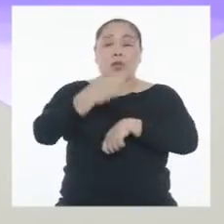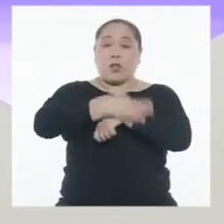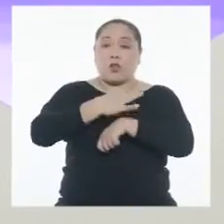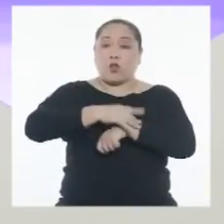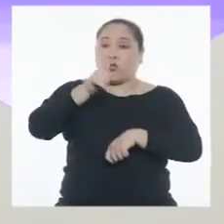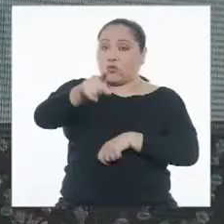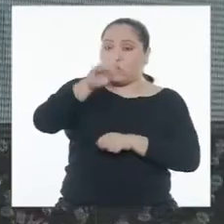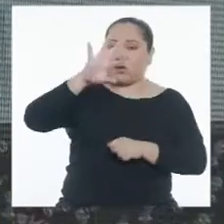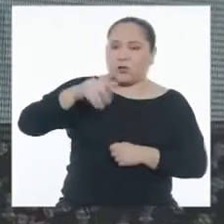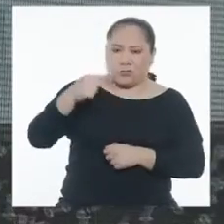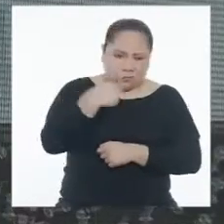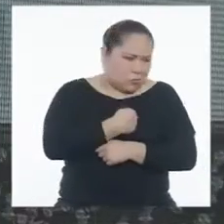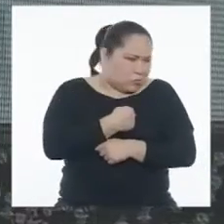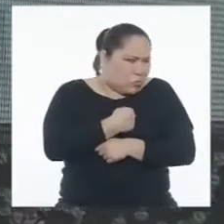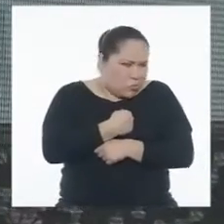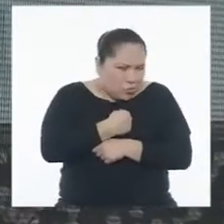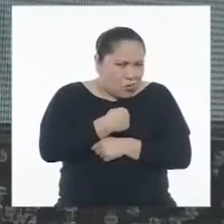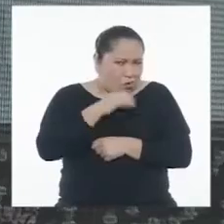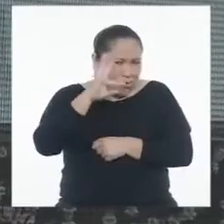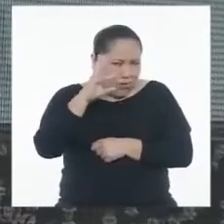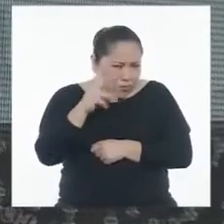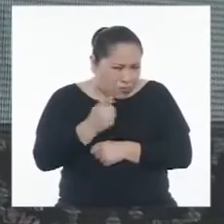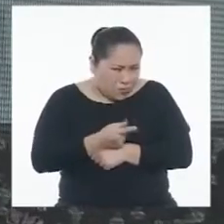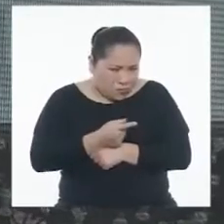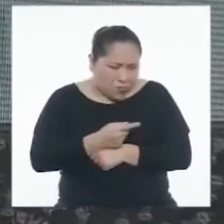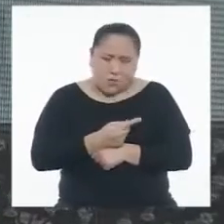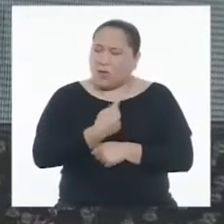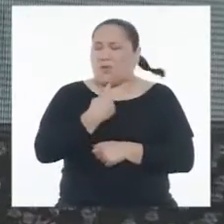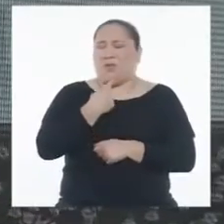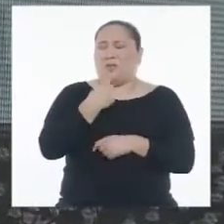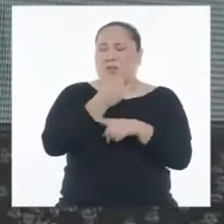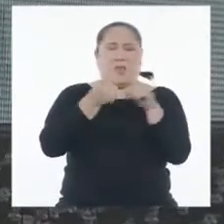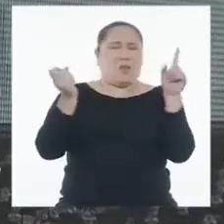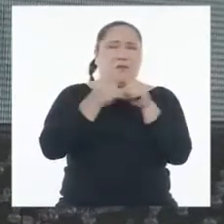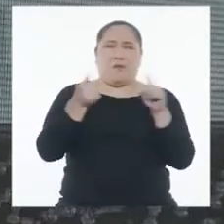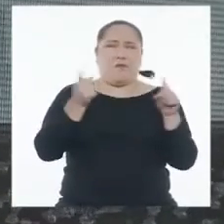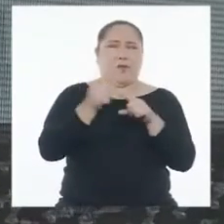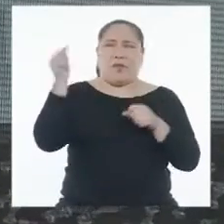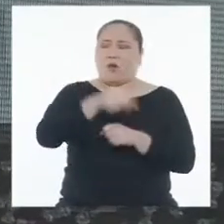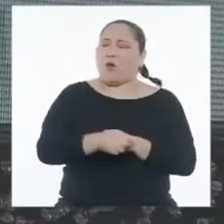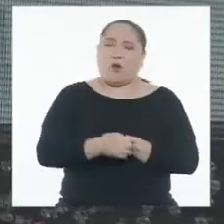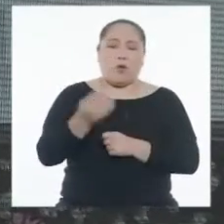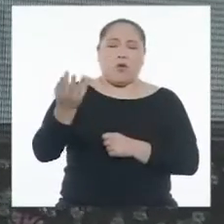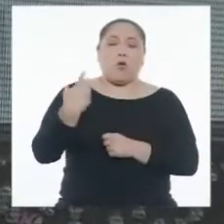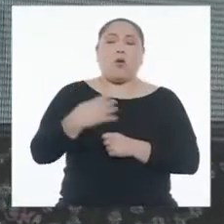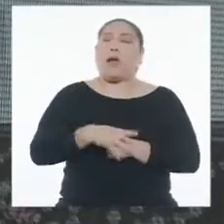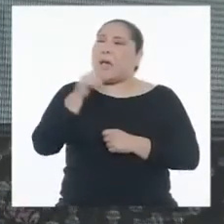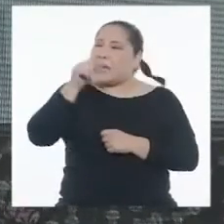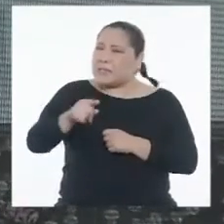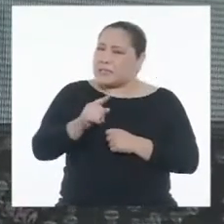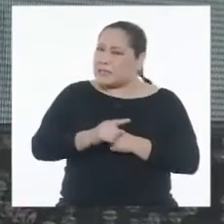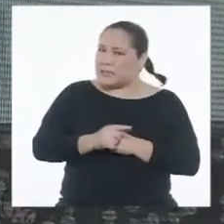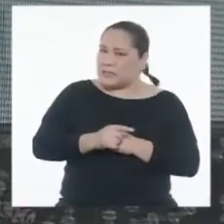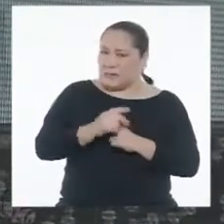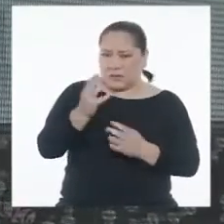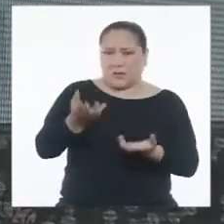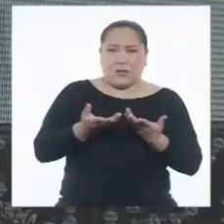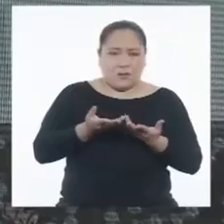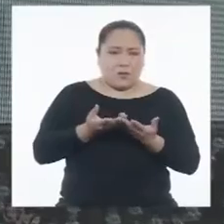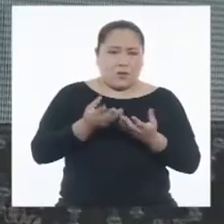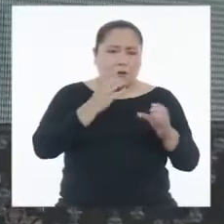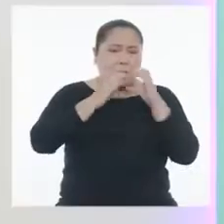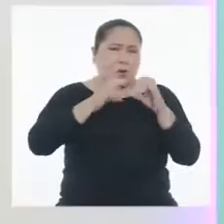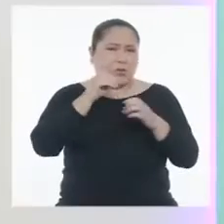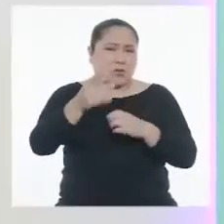que ha hurtado. ¿Yo? ¿Hurtado? ¡Qué fea acusación! ¿Así tratan a sus